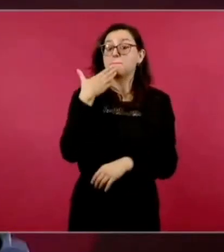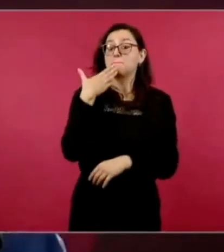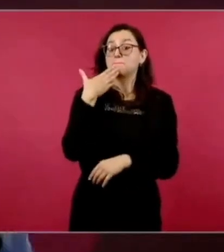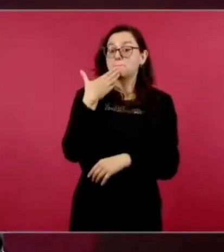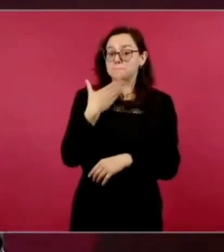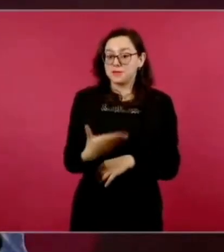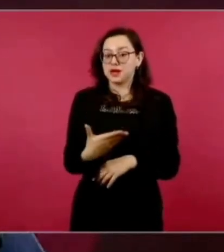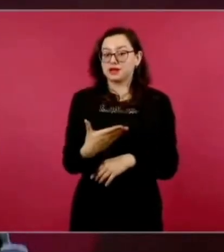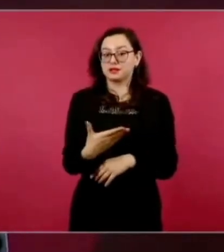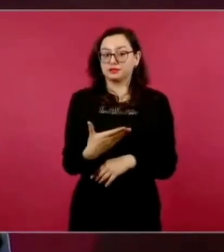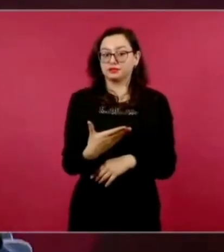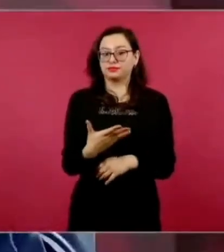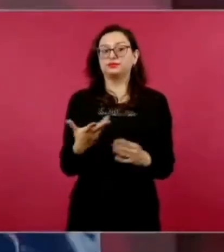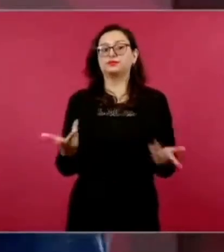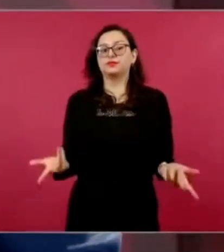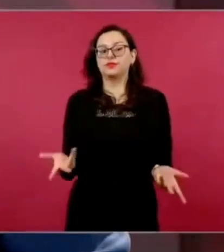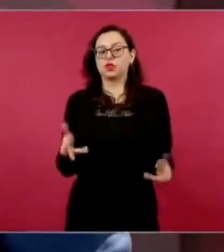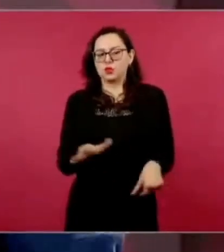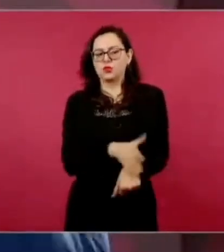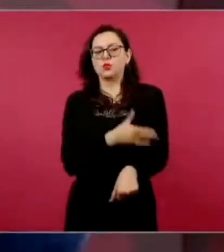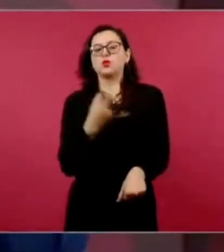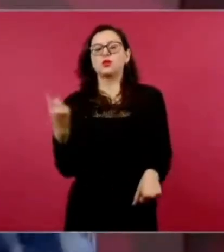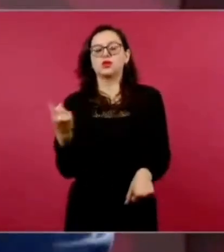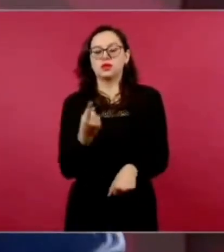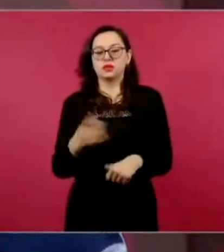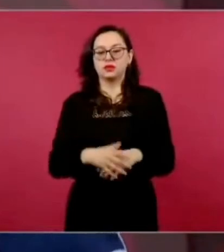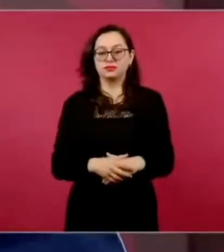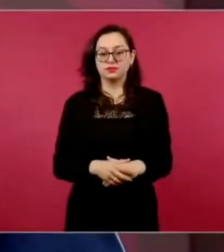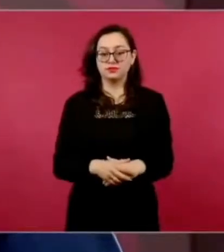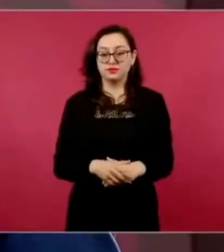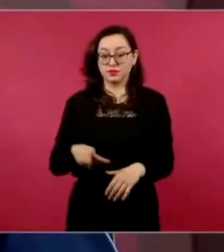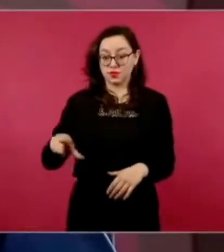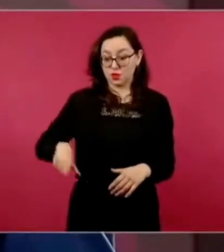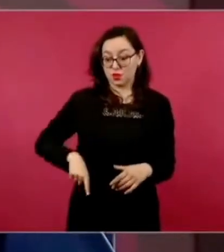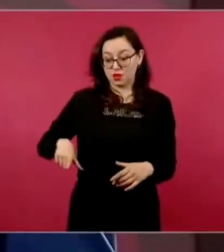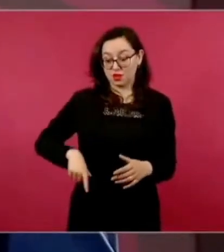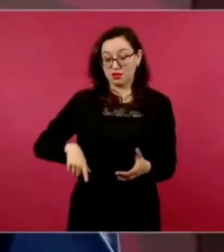es porque no se ha permitido la corrupción y porque México